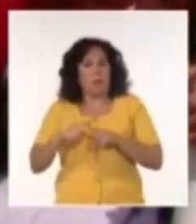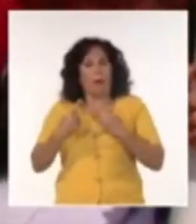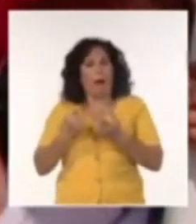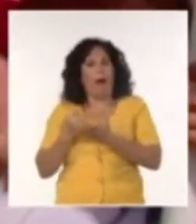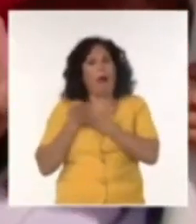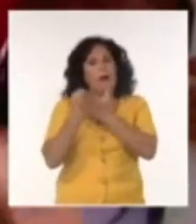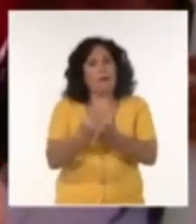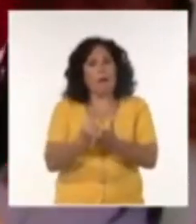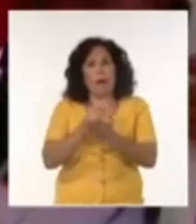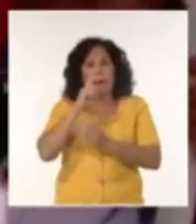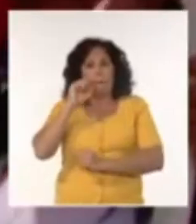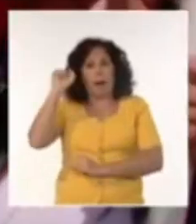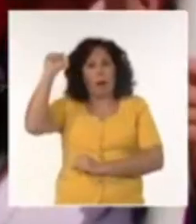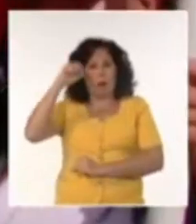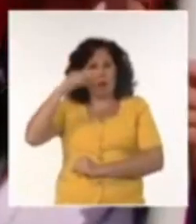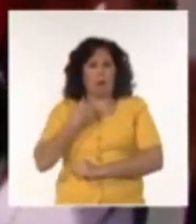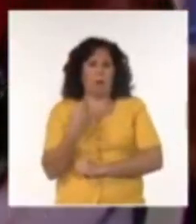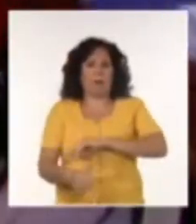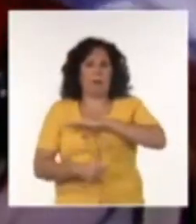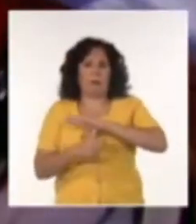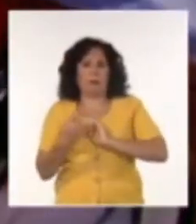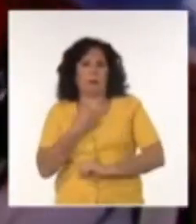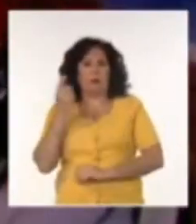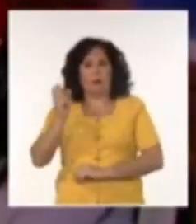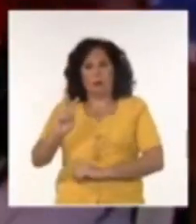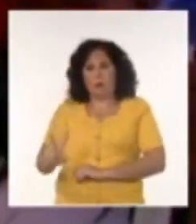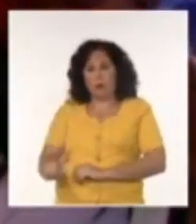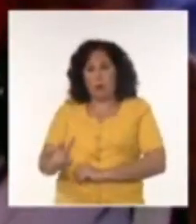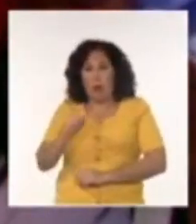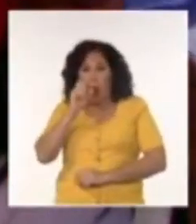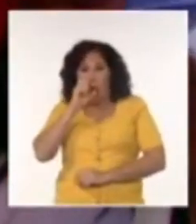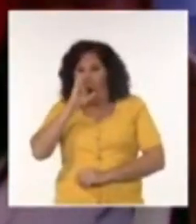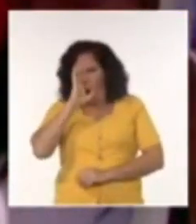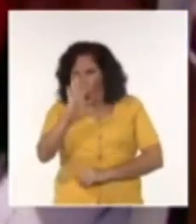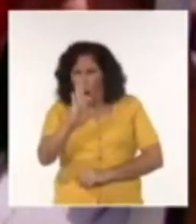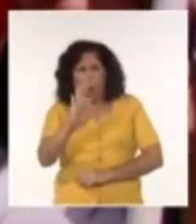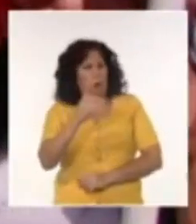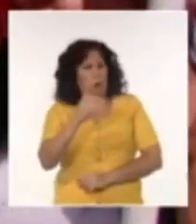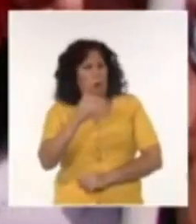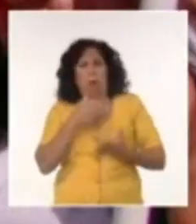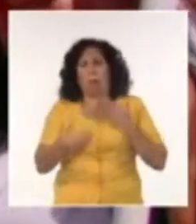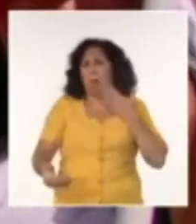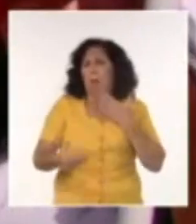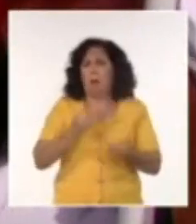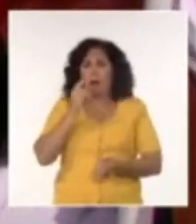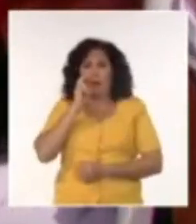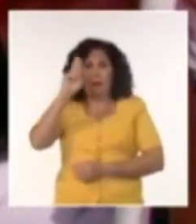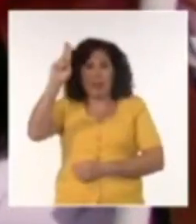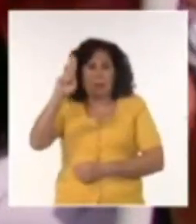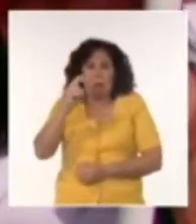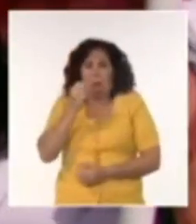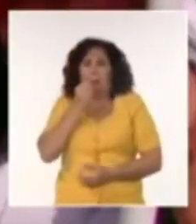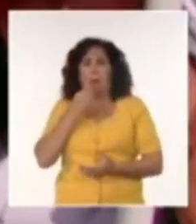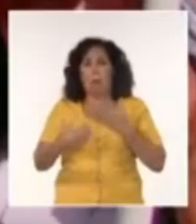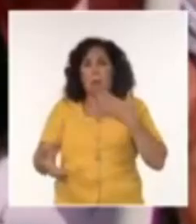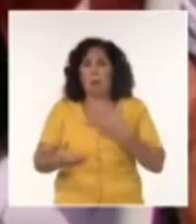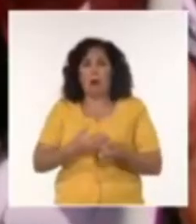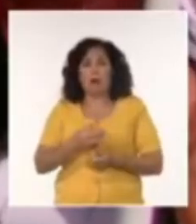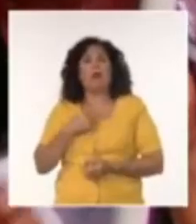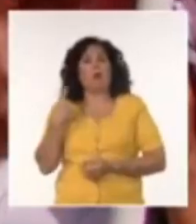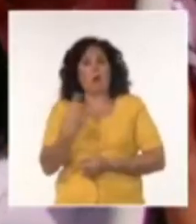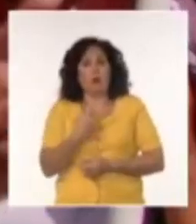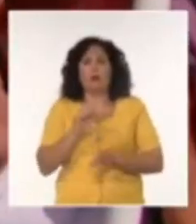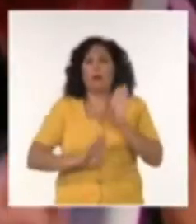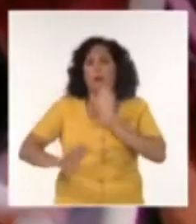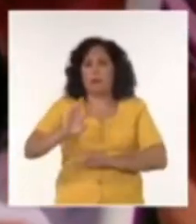apoyando. Estamos hoy aquí también repudiando el odio desmedido de la derecha fascista, ese odio que les han inculcado. Desde aquí le